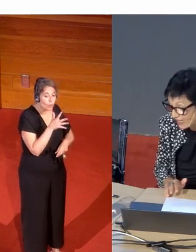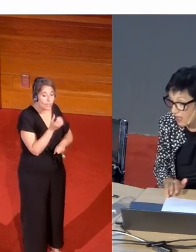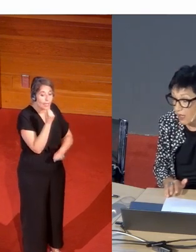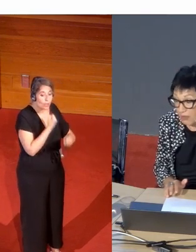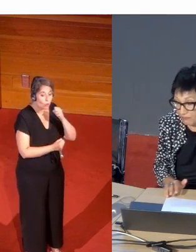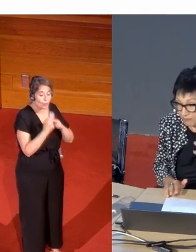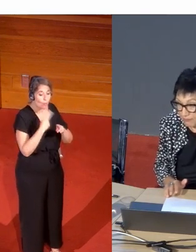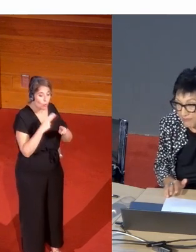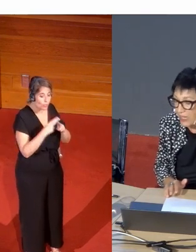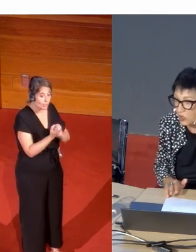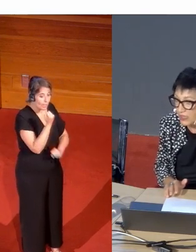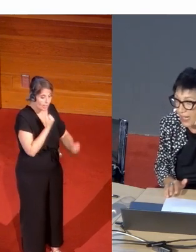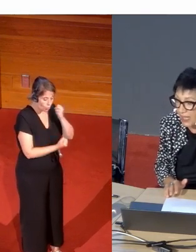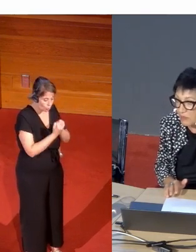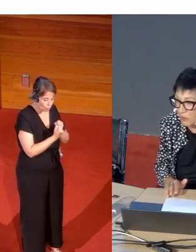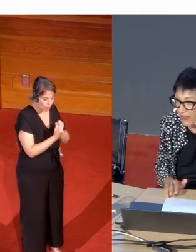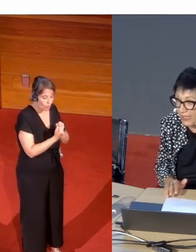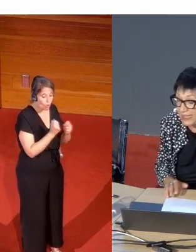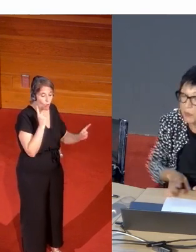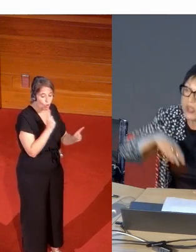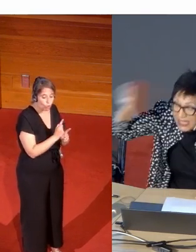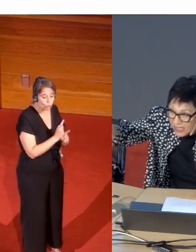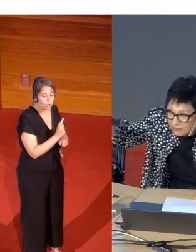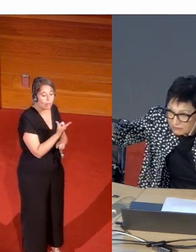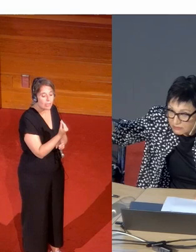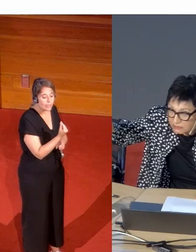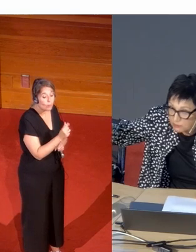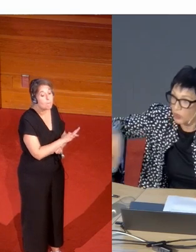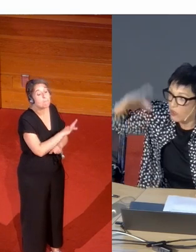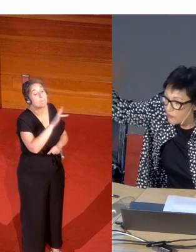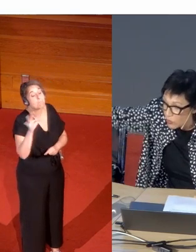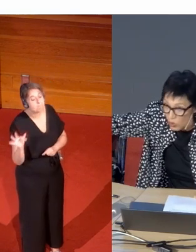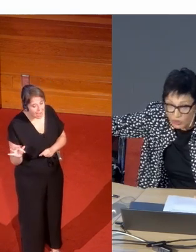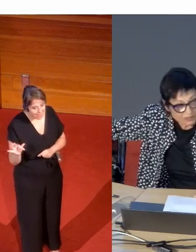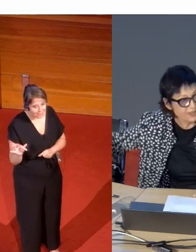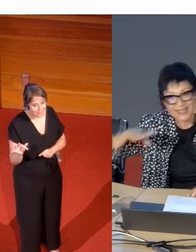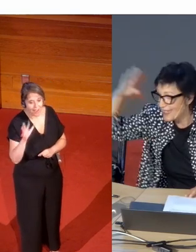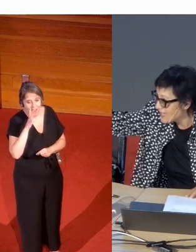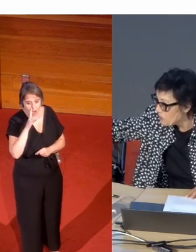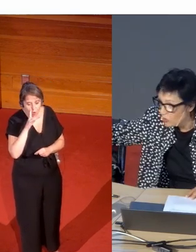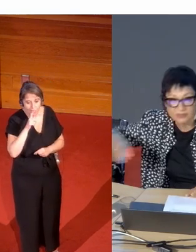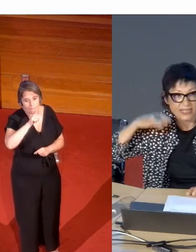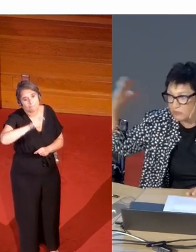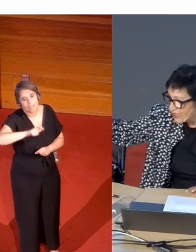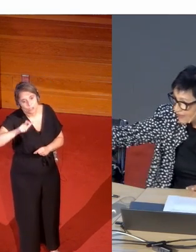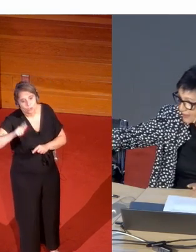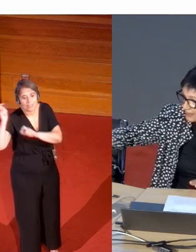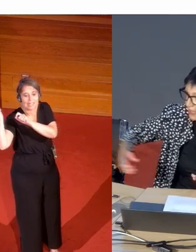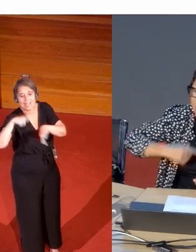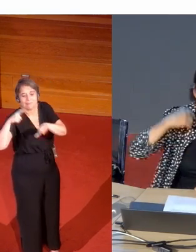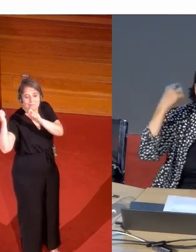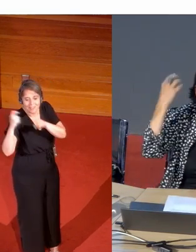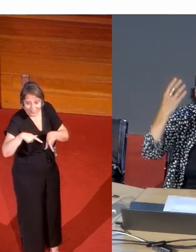política económica va en contra de mi poder adquisitivo y porque hay un flujo de